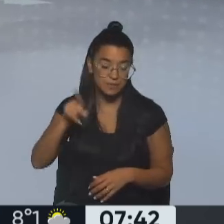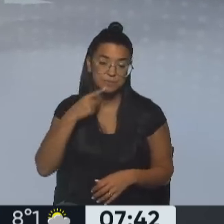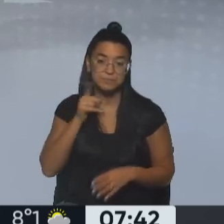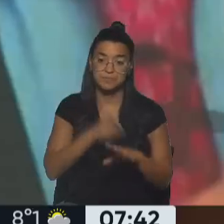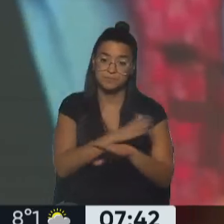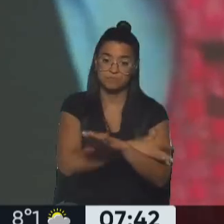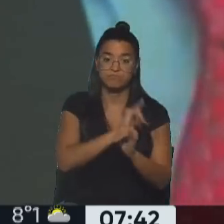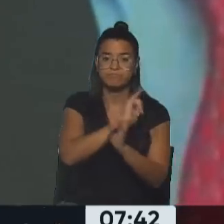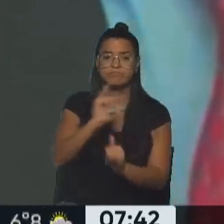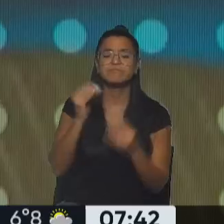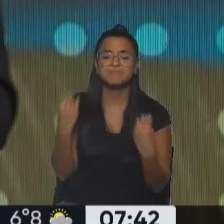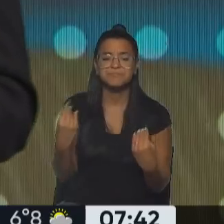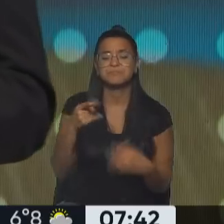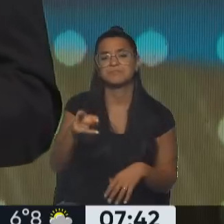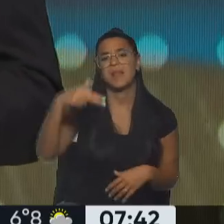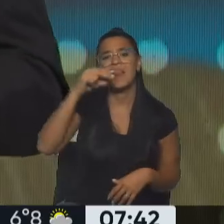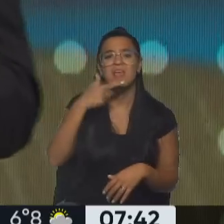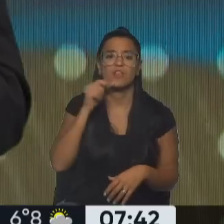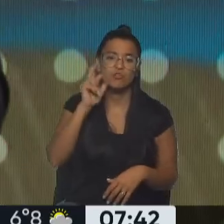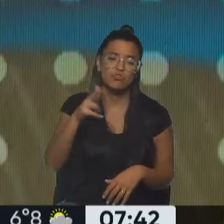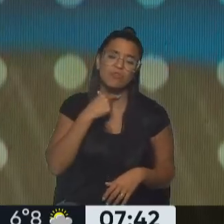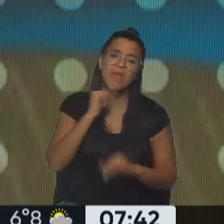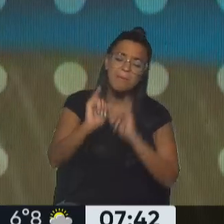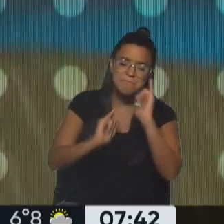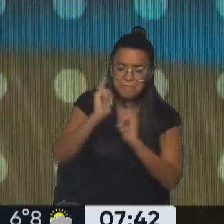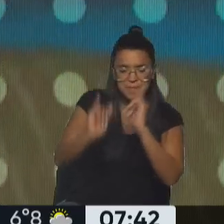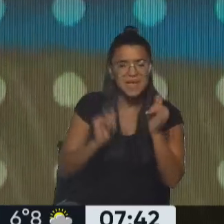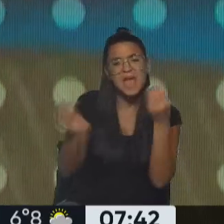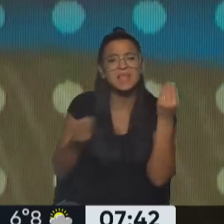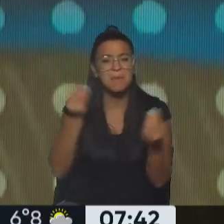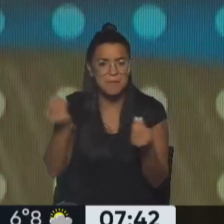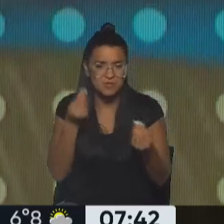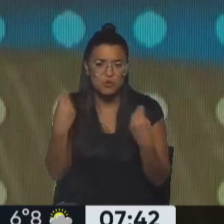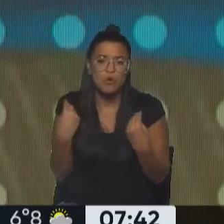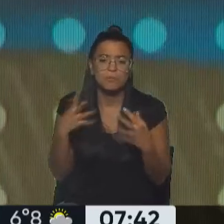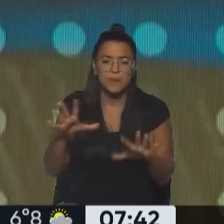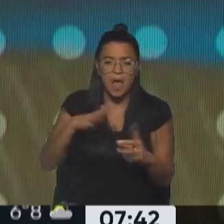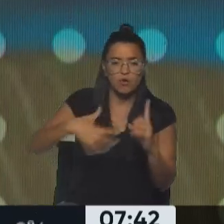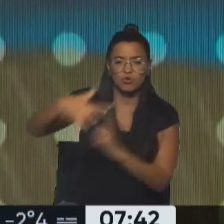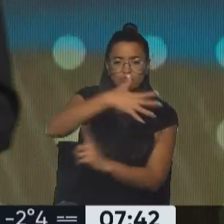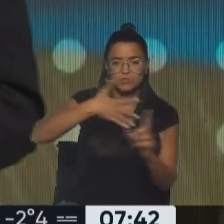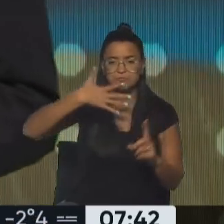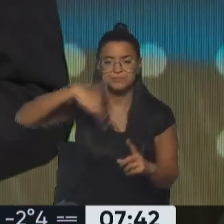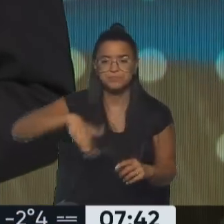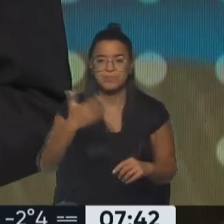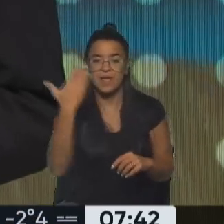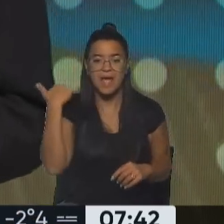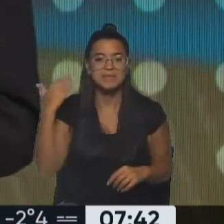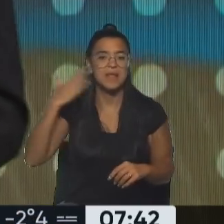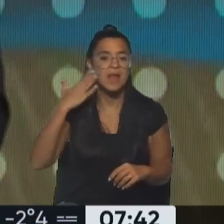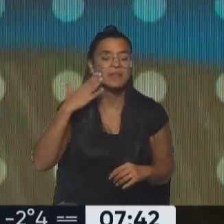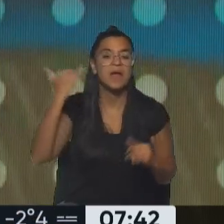anticipó, está con el tema. Vamos a intentar explicar qué es lo que pasó y sobre todo poner en contexto. Ayer por la tarde